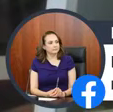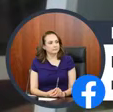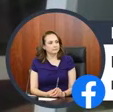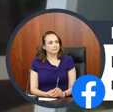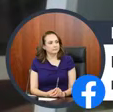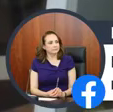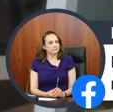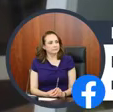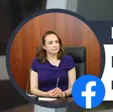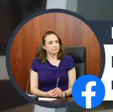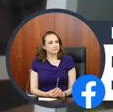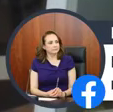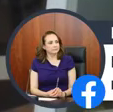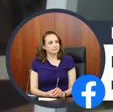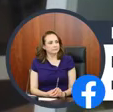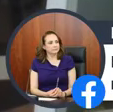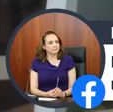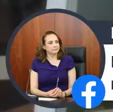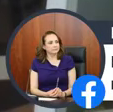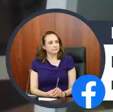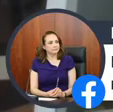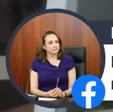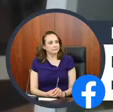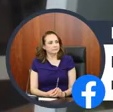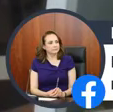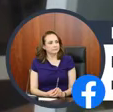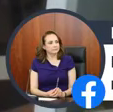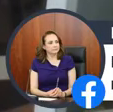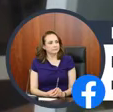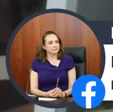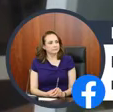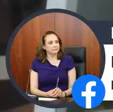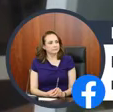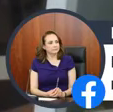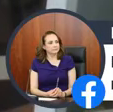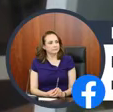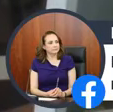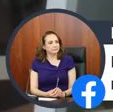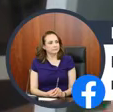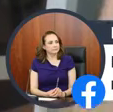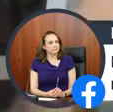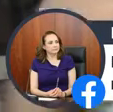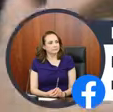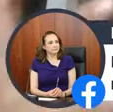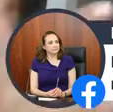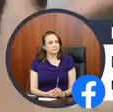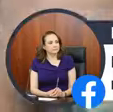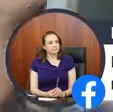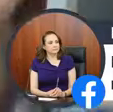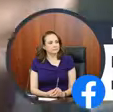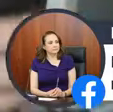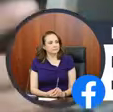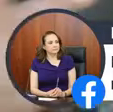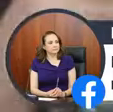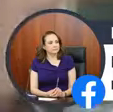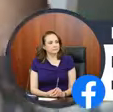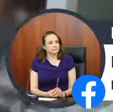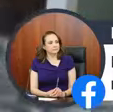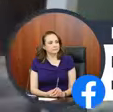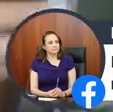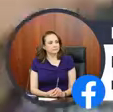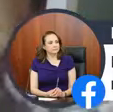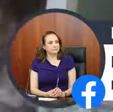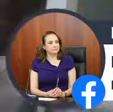O sea, eso no es lo que nos habilita la el periodo menstrual, ¿no? Sino hay un proceso cognitivo que